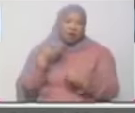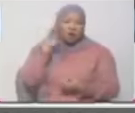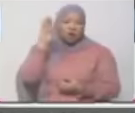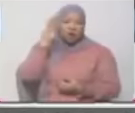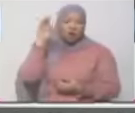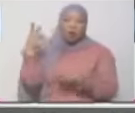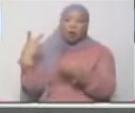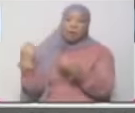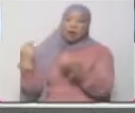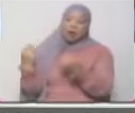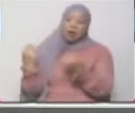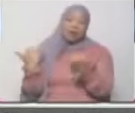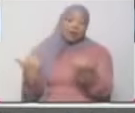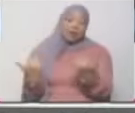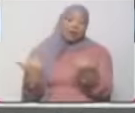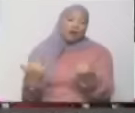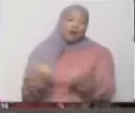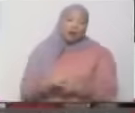que pasado.